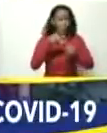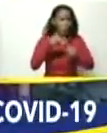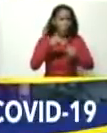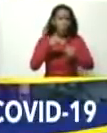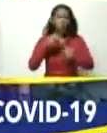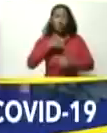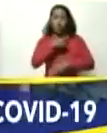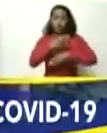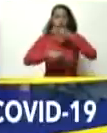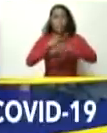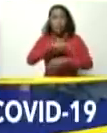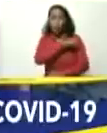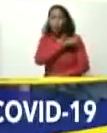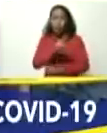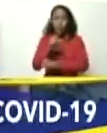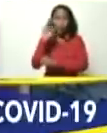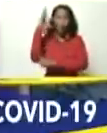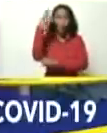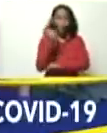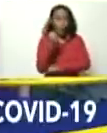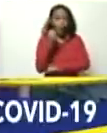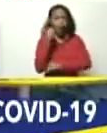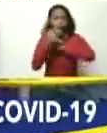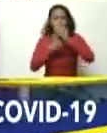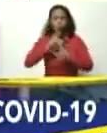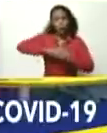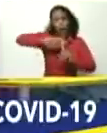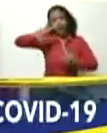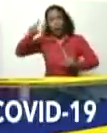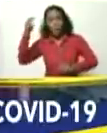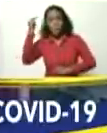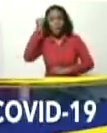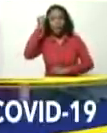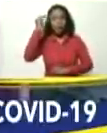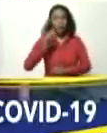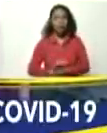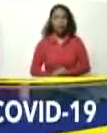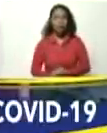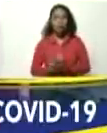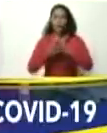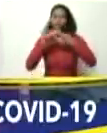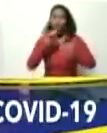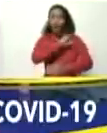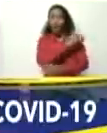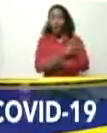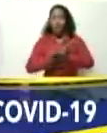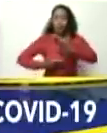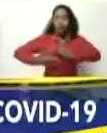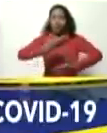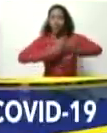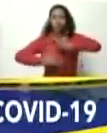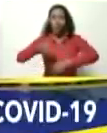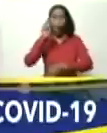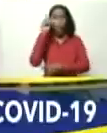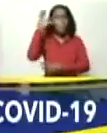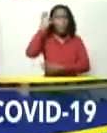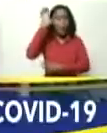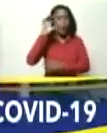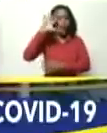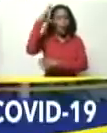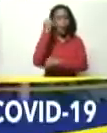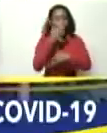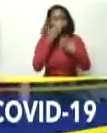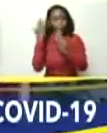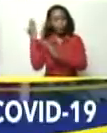logramos. Ponemos toda nuestra energía, nuestra mente, toda la fuerza colectiva de un país para lograrlo.